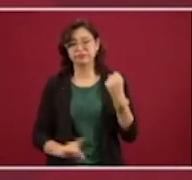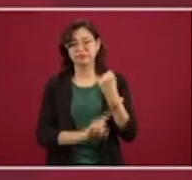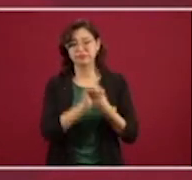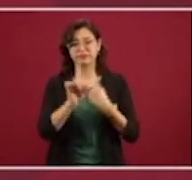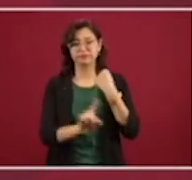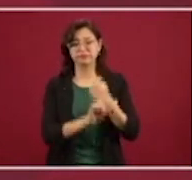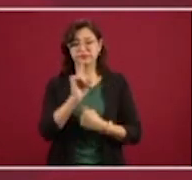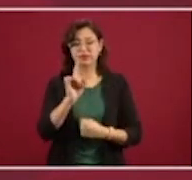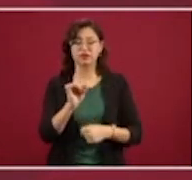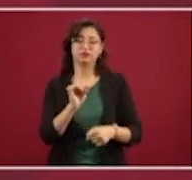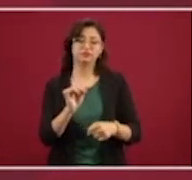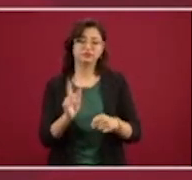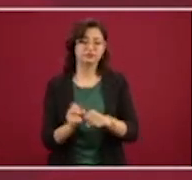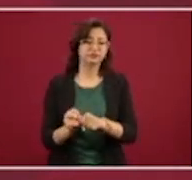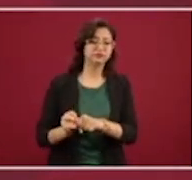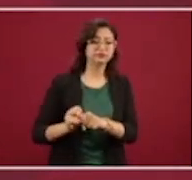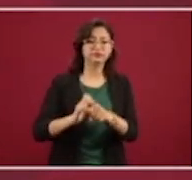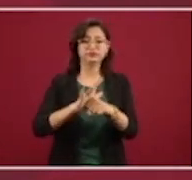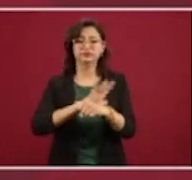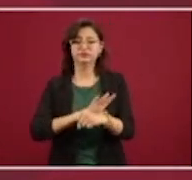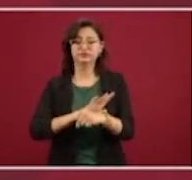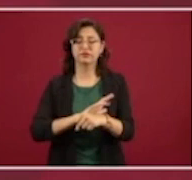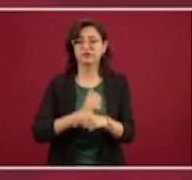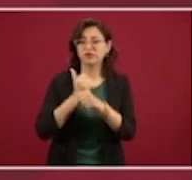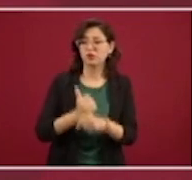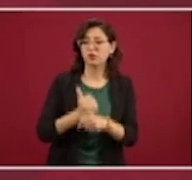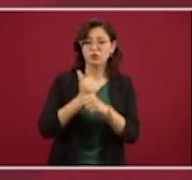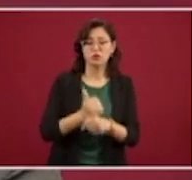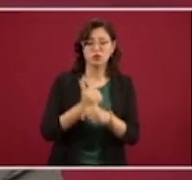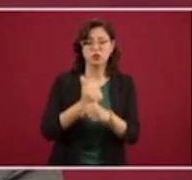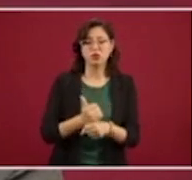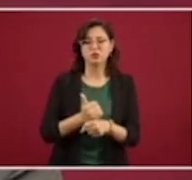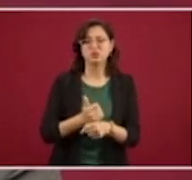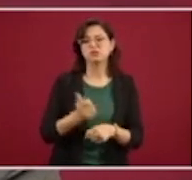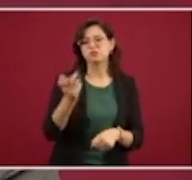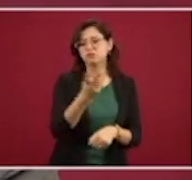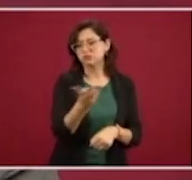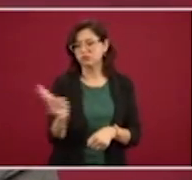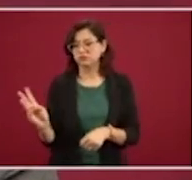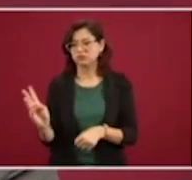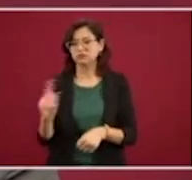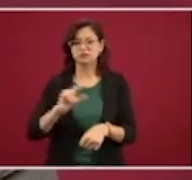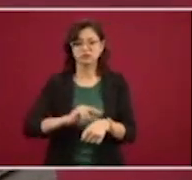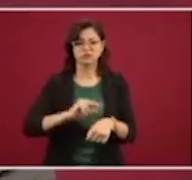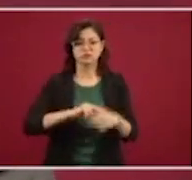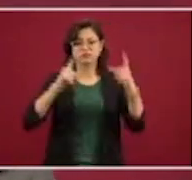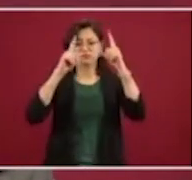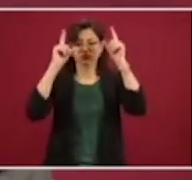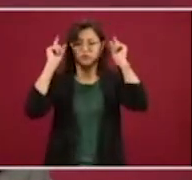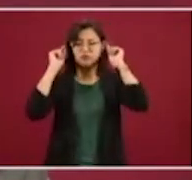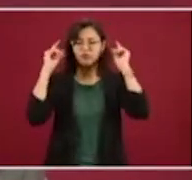crisis por el coronavirus, han estado actuando de manera